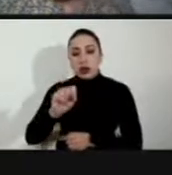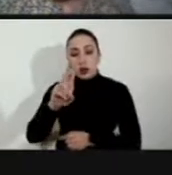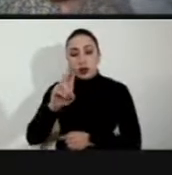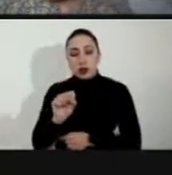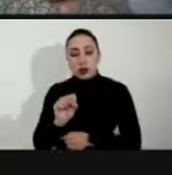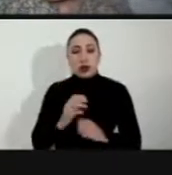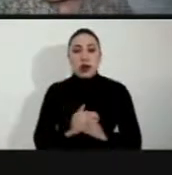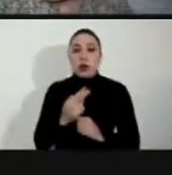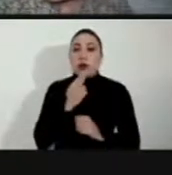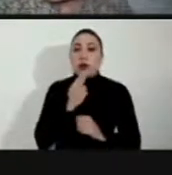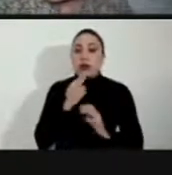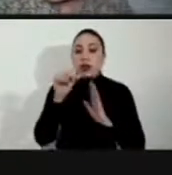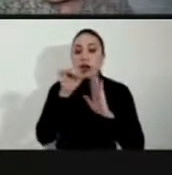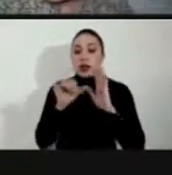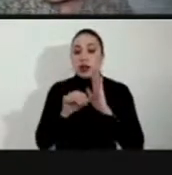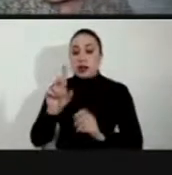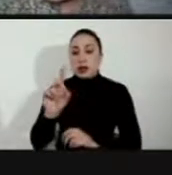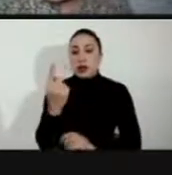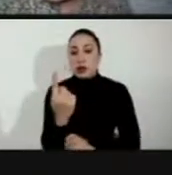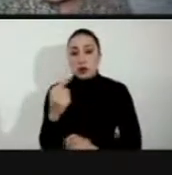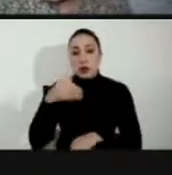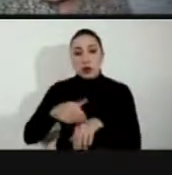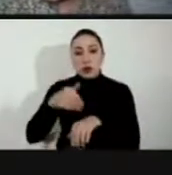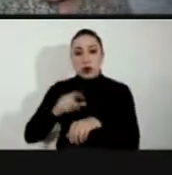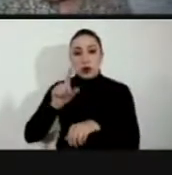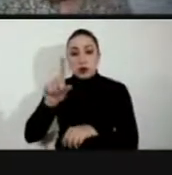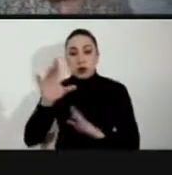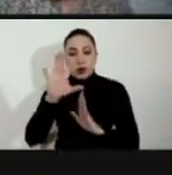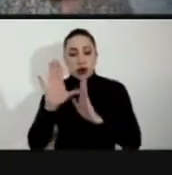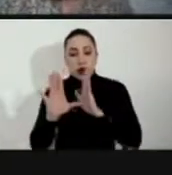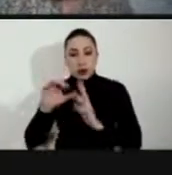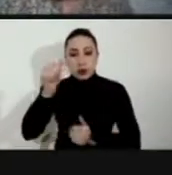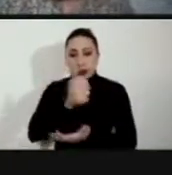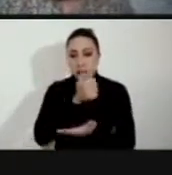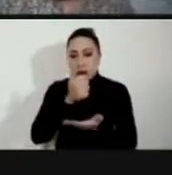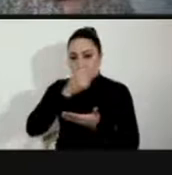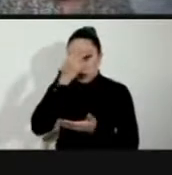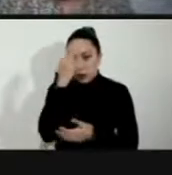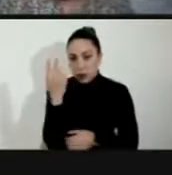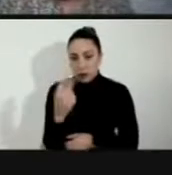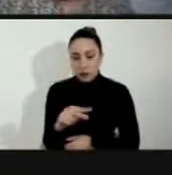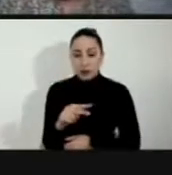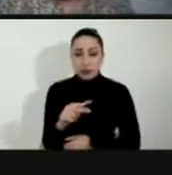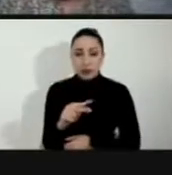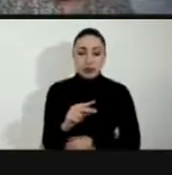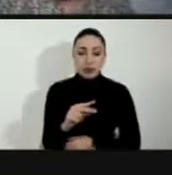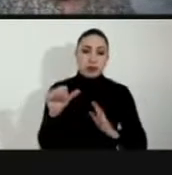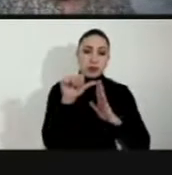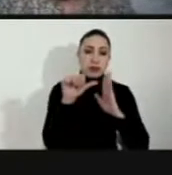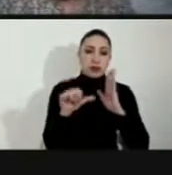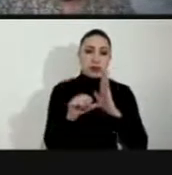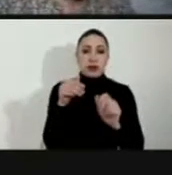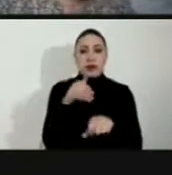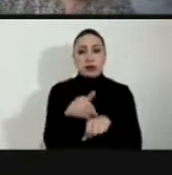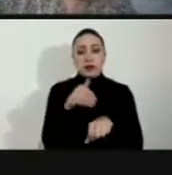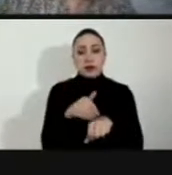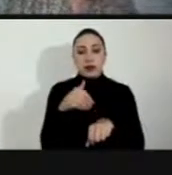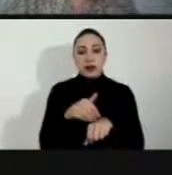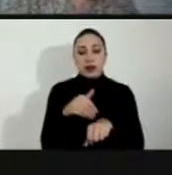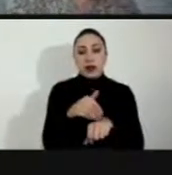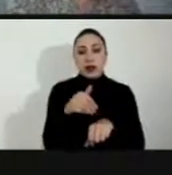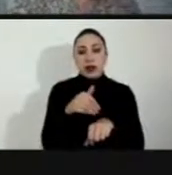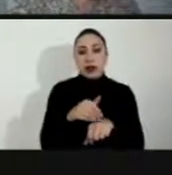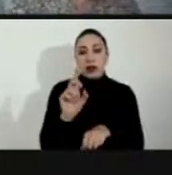por el artículo 31, numeral 1 de la Constitución Política de la Ciudad de México y los artículos